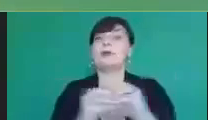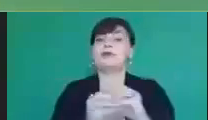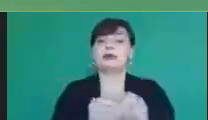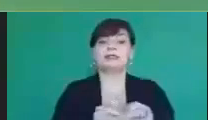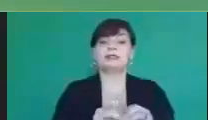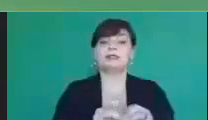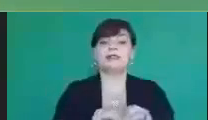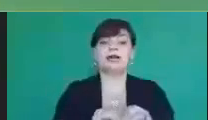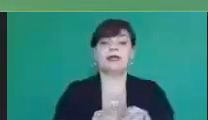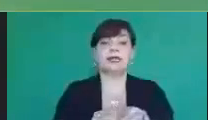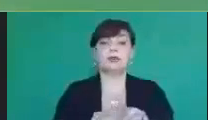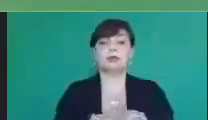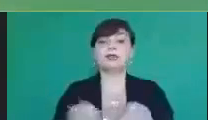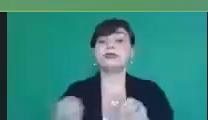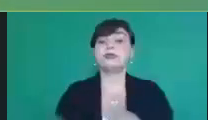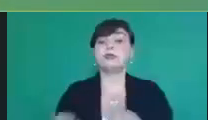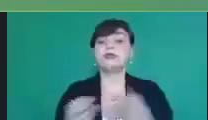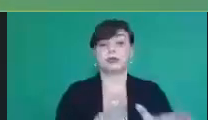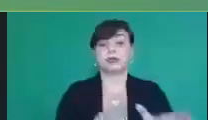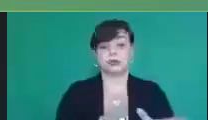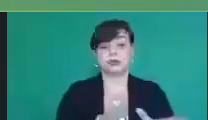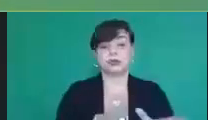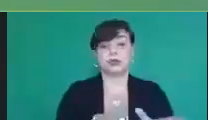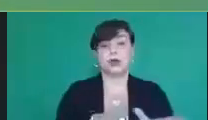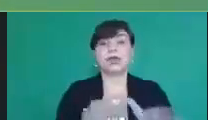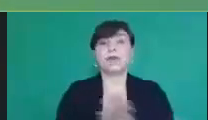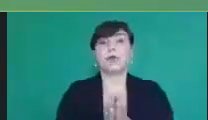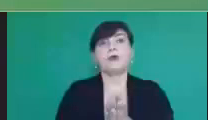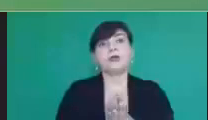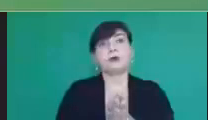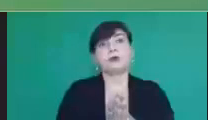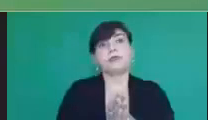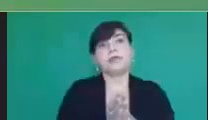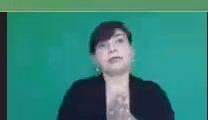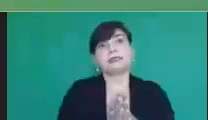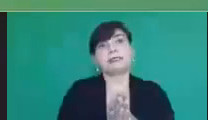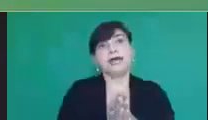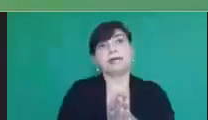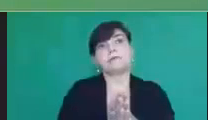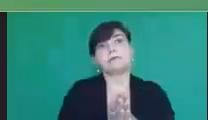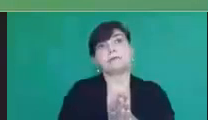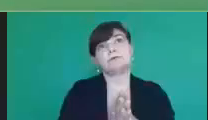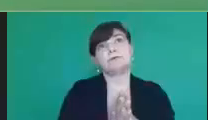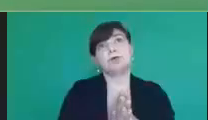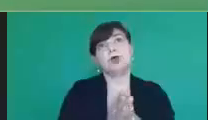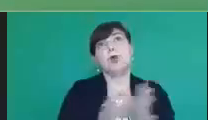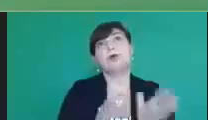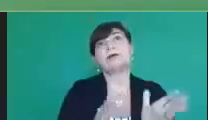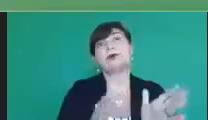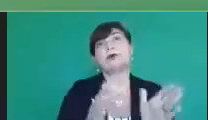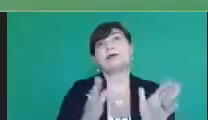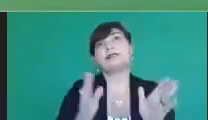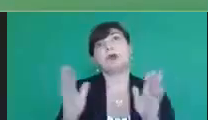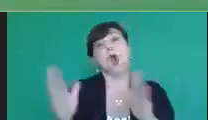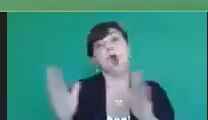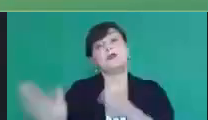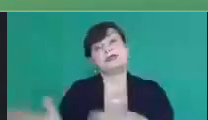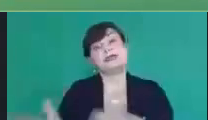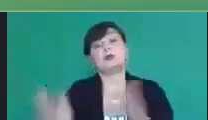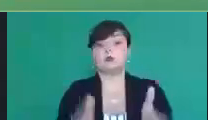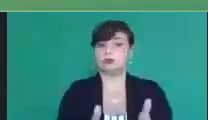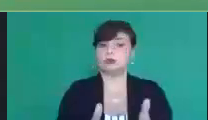podríamos estar en un subdiagnóstico, que podríamos estar o estar